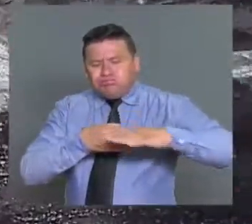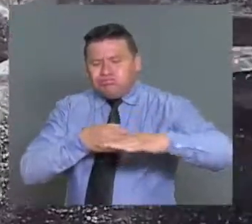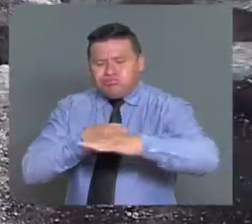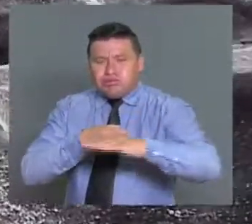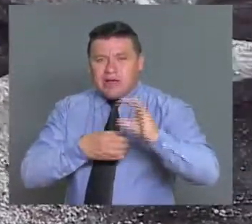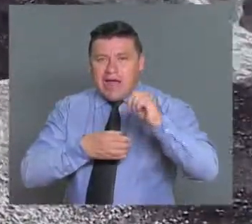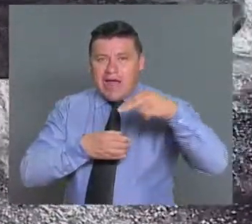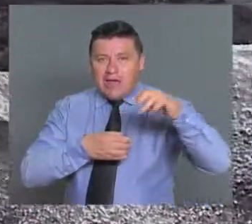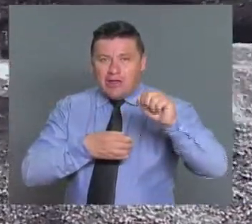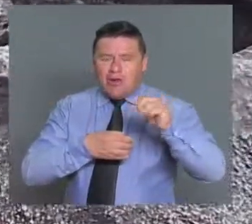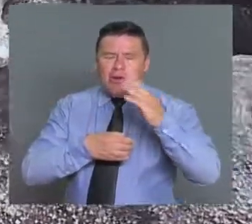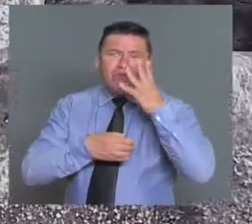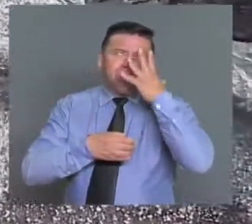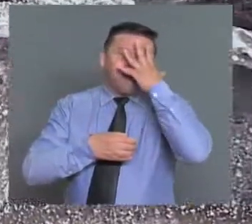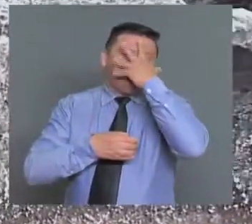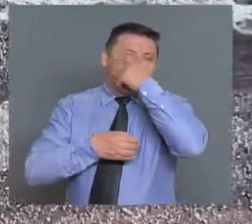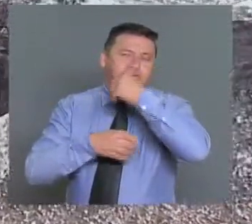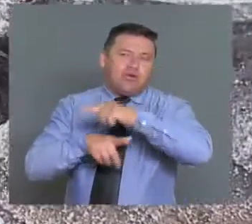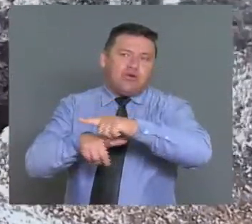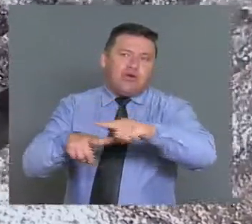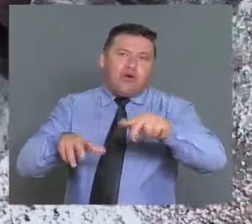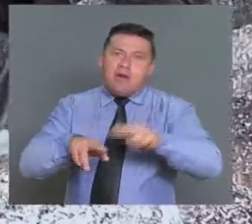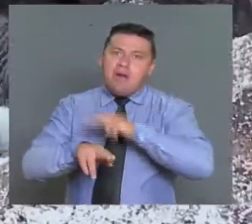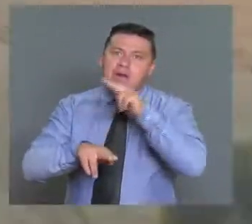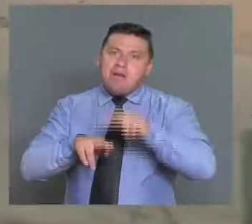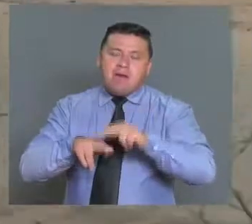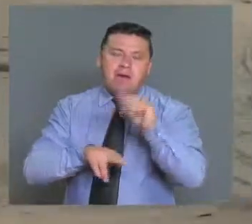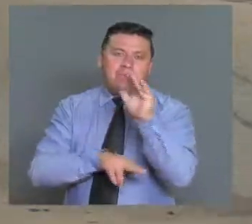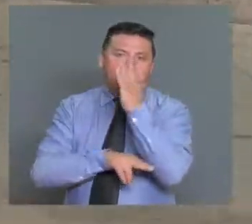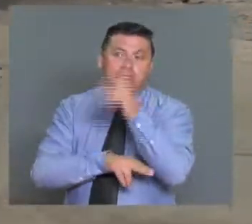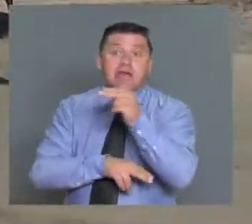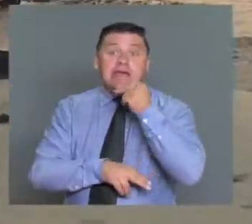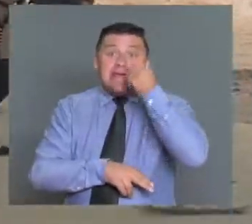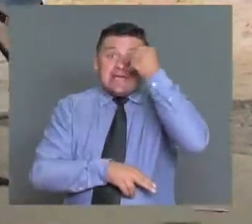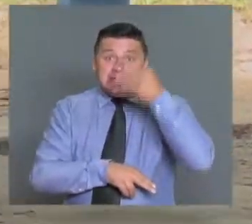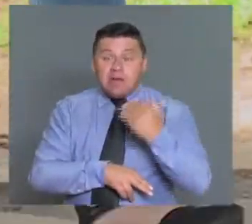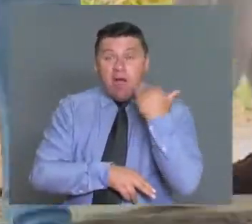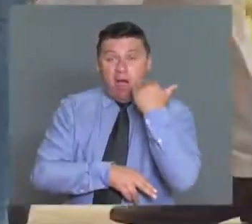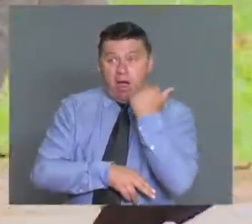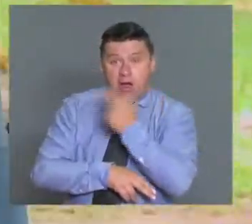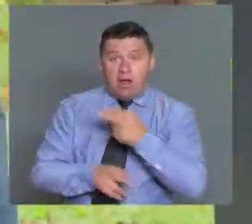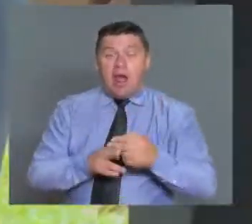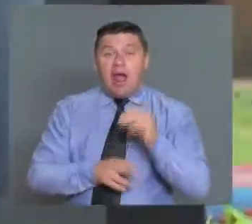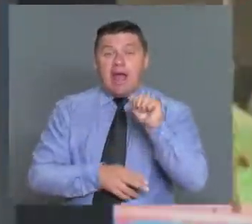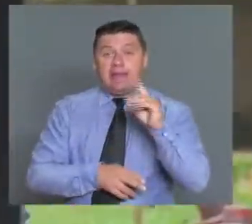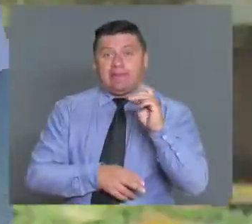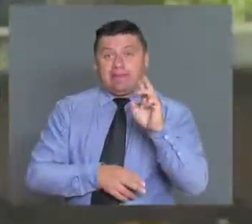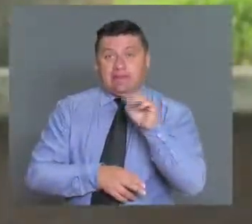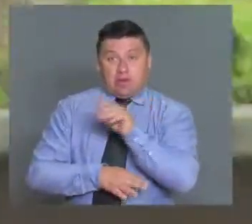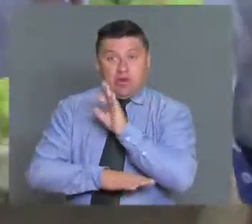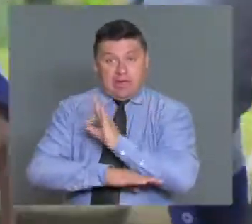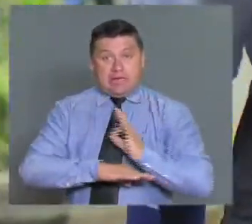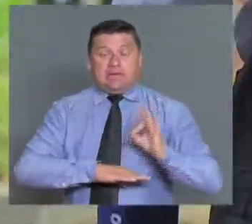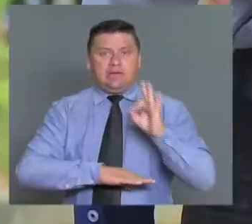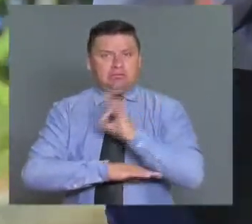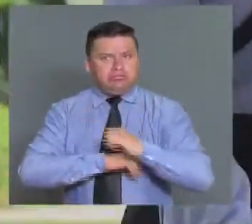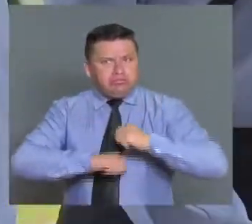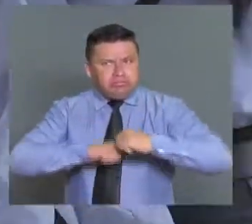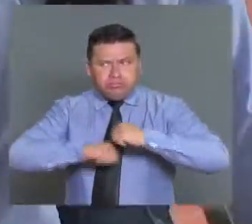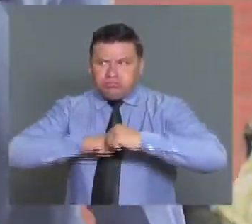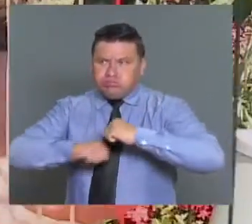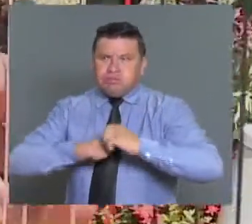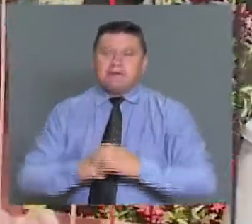lugar lleno de riqueza natural. Conocimos la historia de Andrea Soler, una esapista